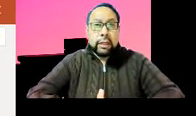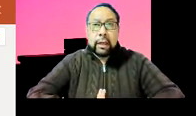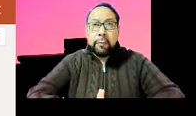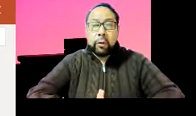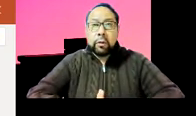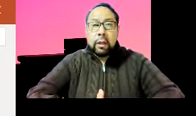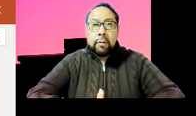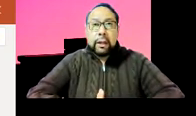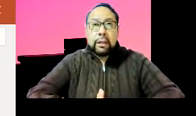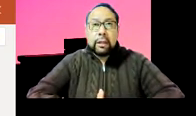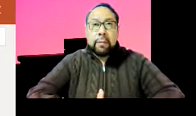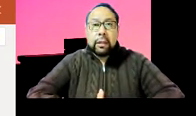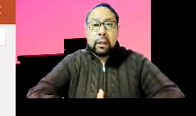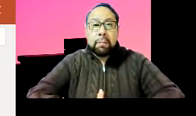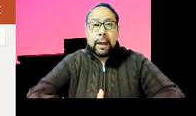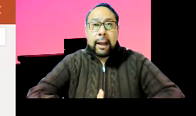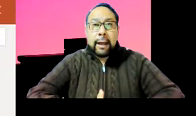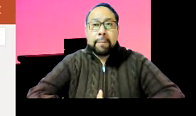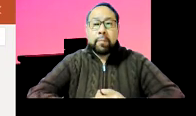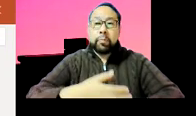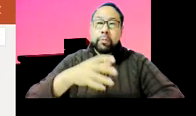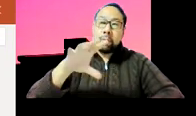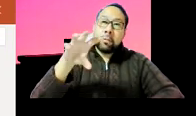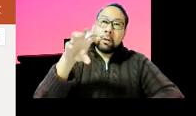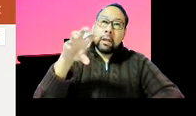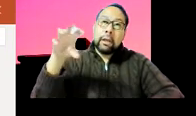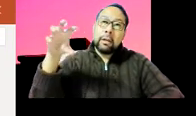nosotros utilizamos precisamente para